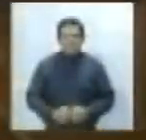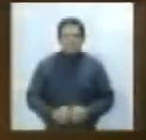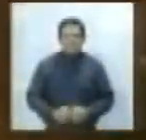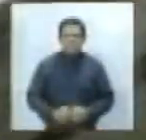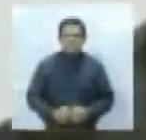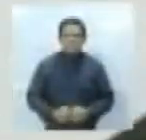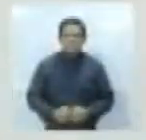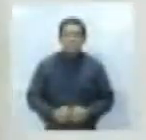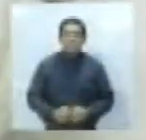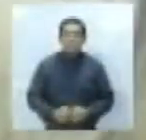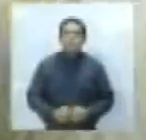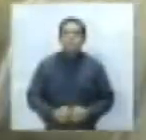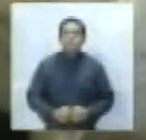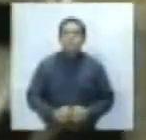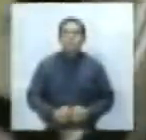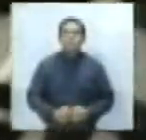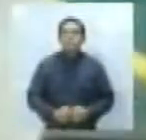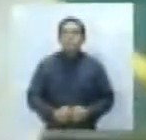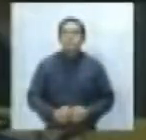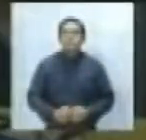eres el canal de las noticias